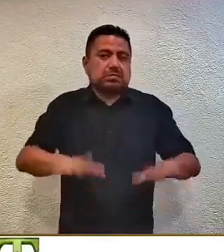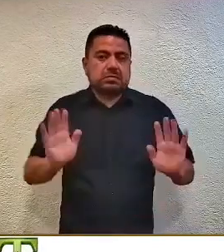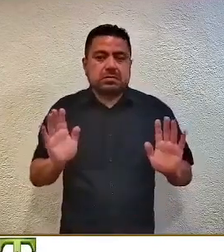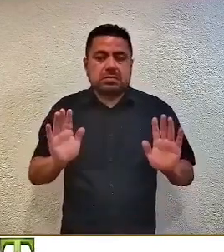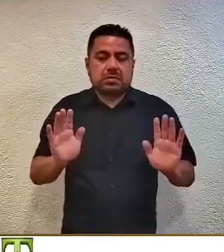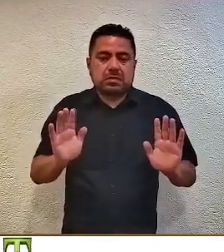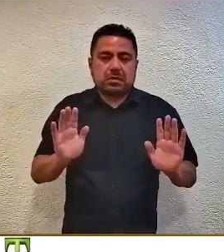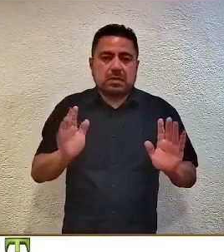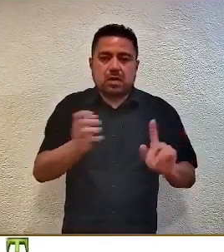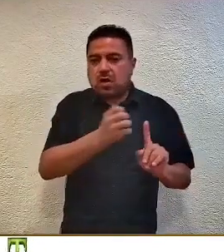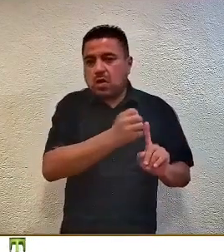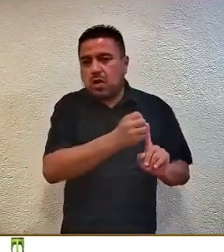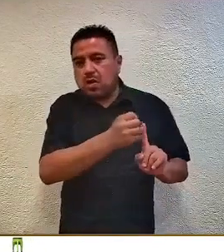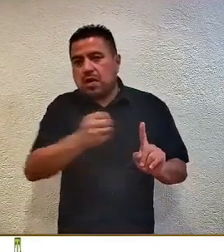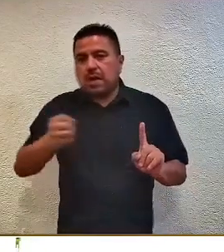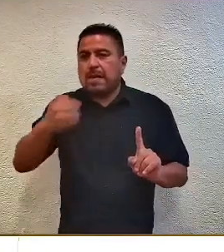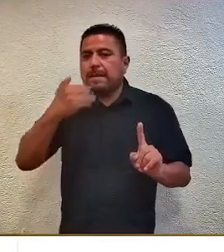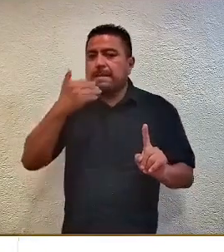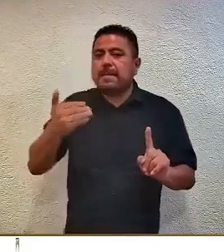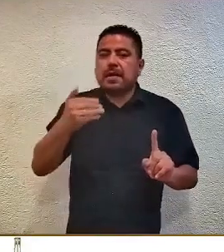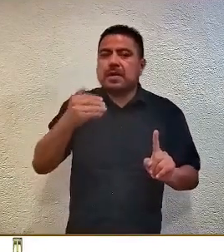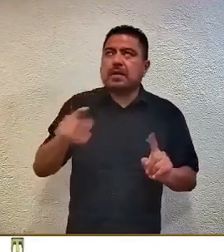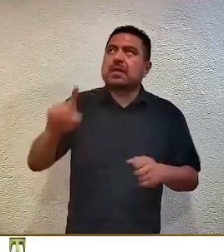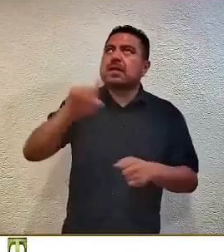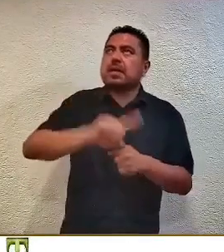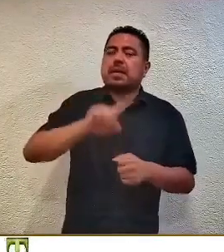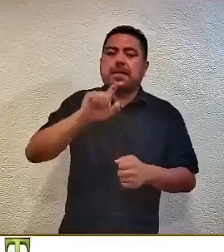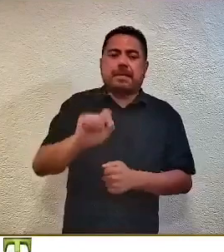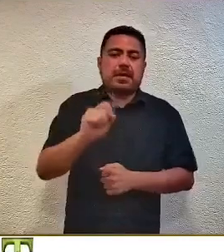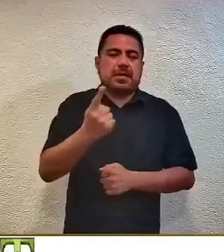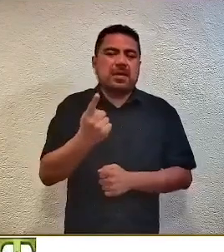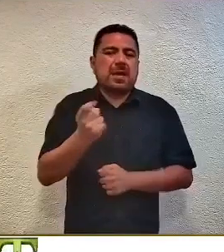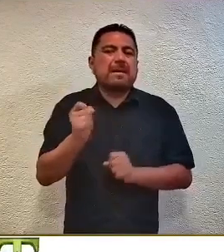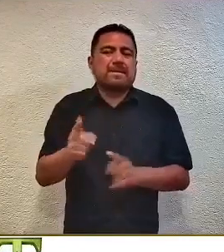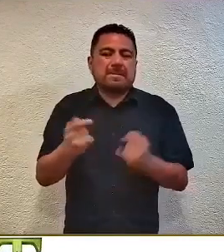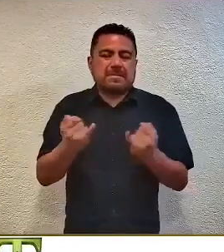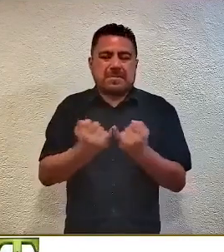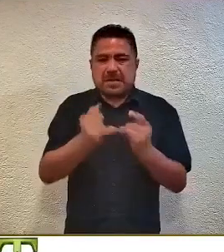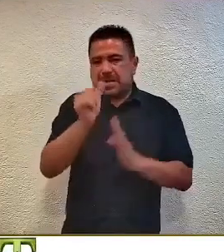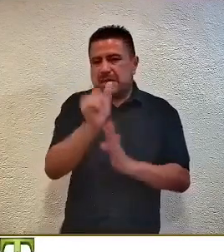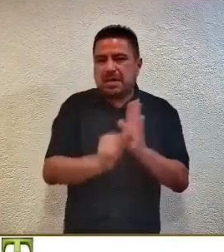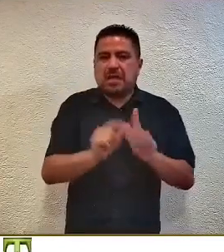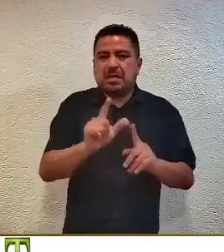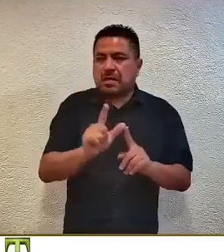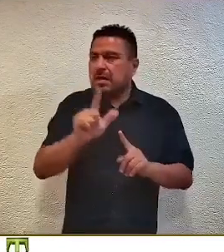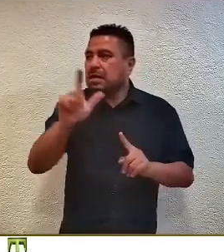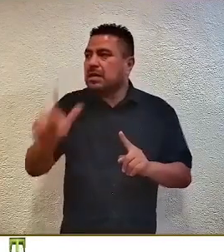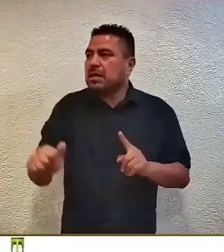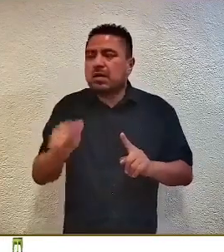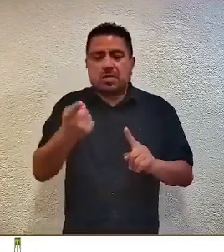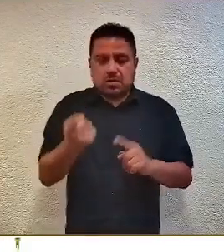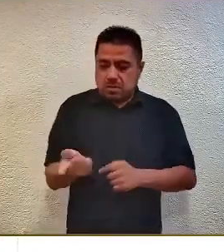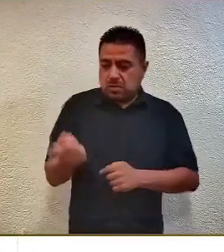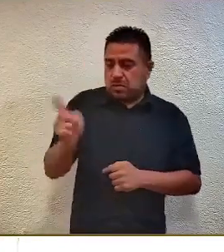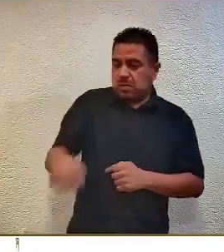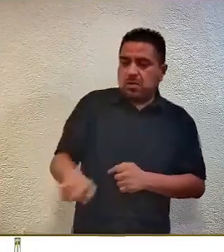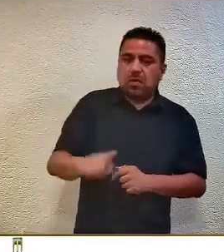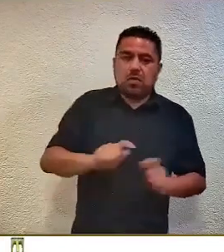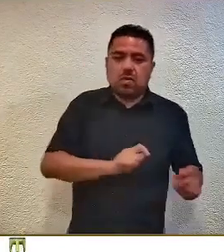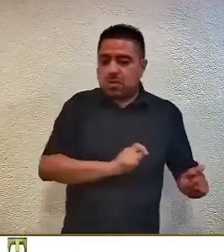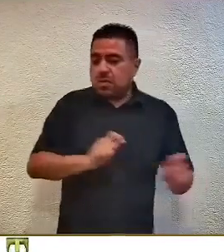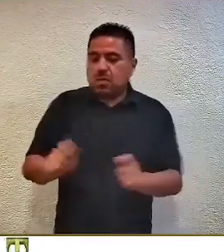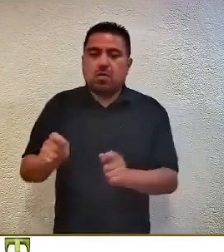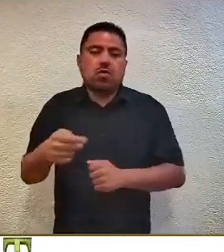la organizada el 21 del mes anotado. En consecuencia, se ordenó la entrega